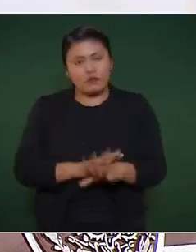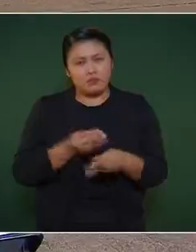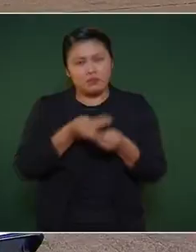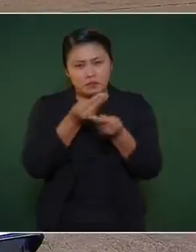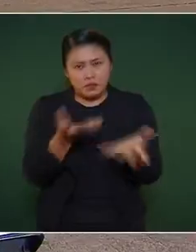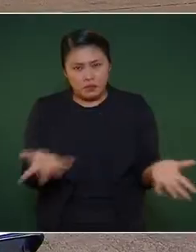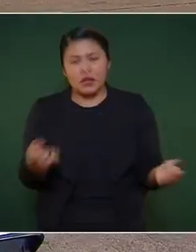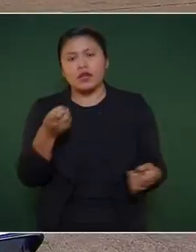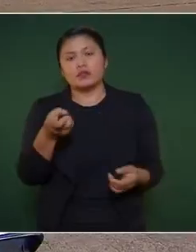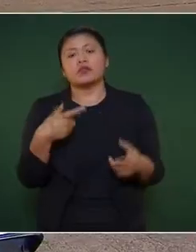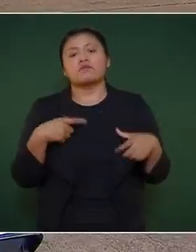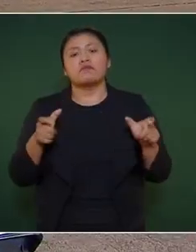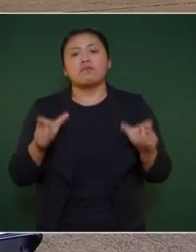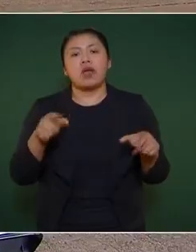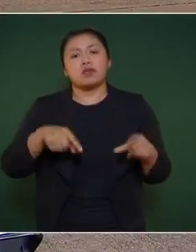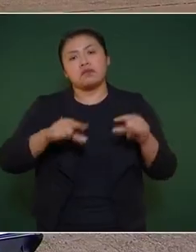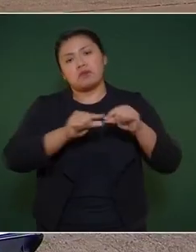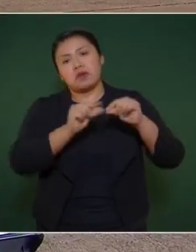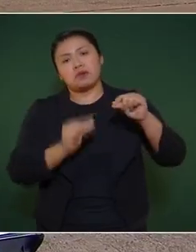situación de seguridad en el estado, señor.